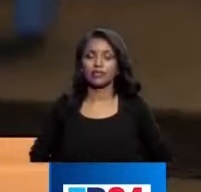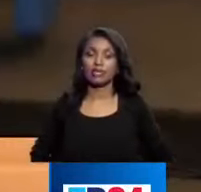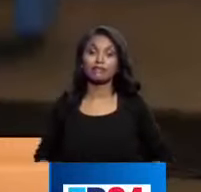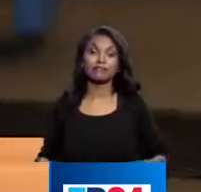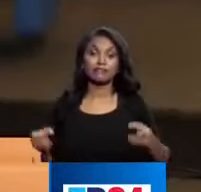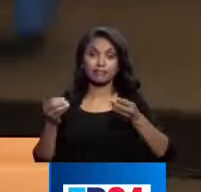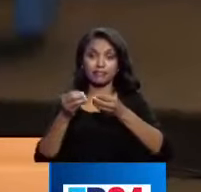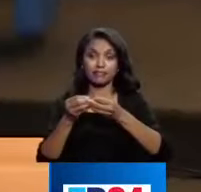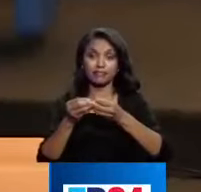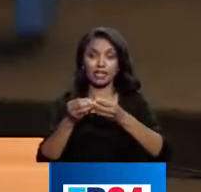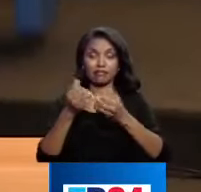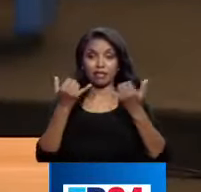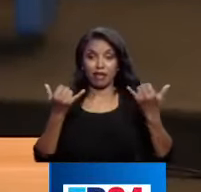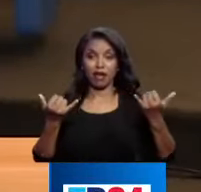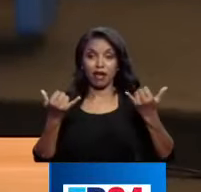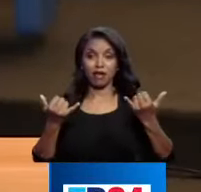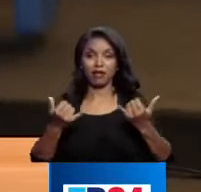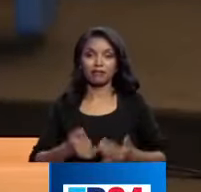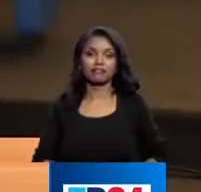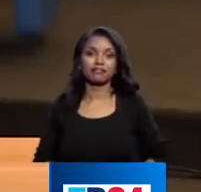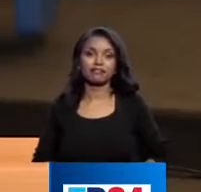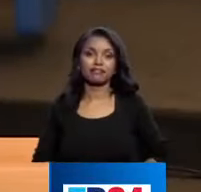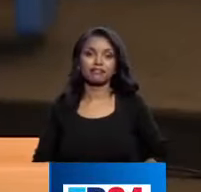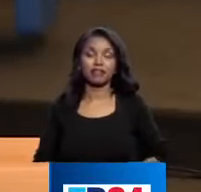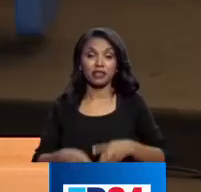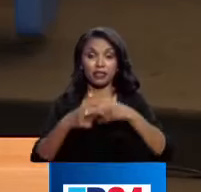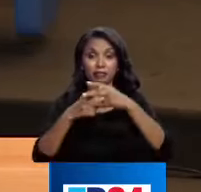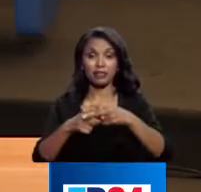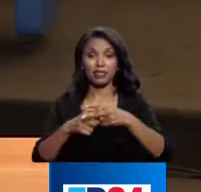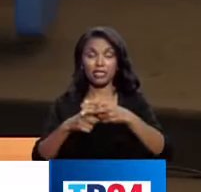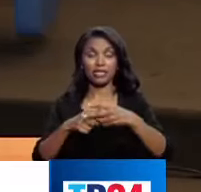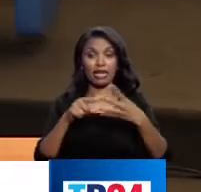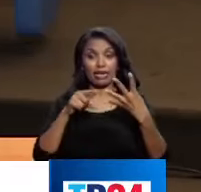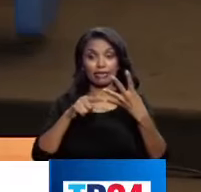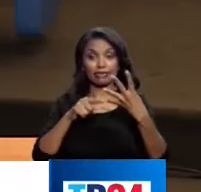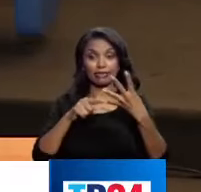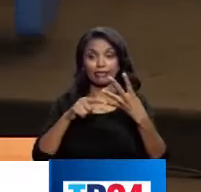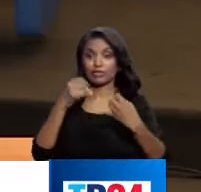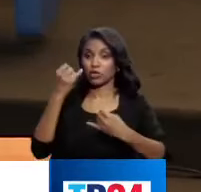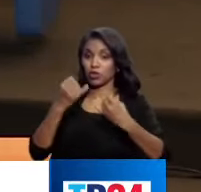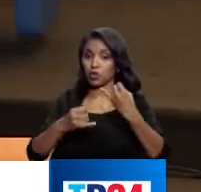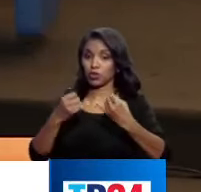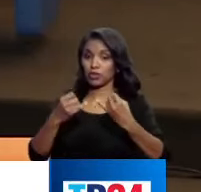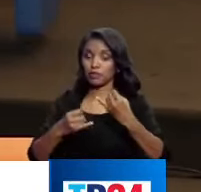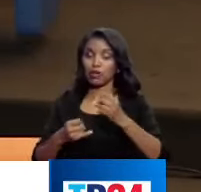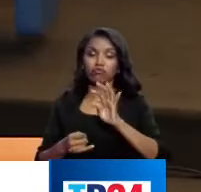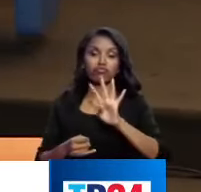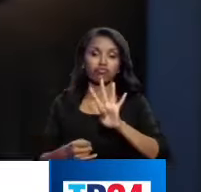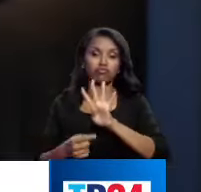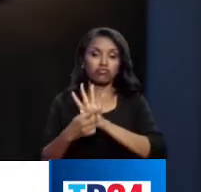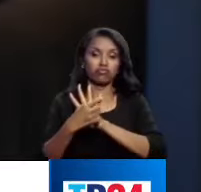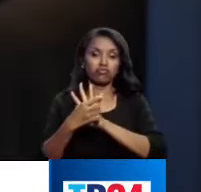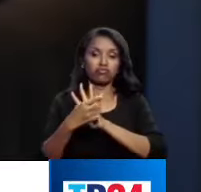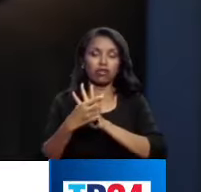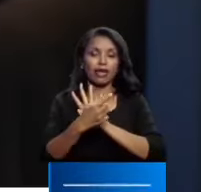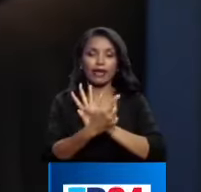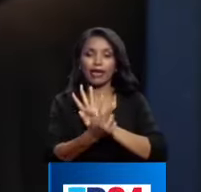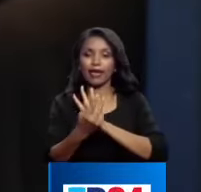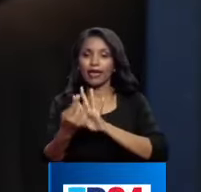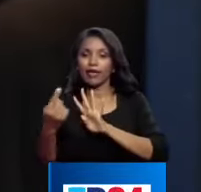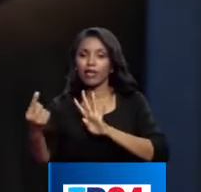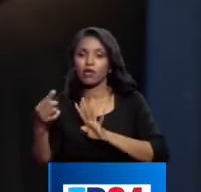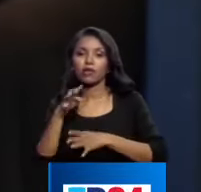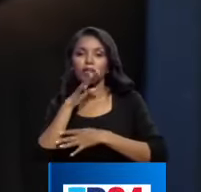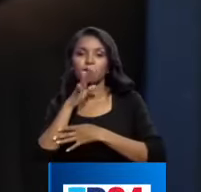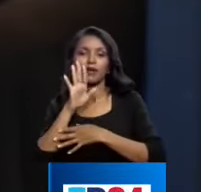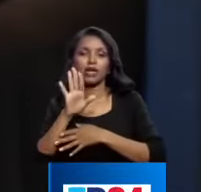Estamos de regreso y en este momento damos inicio al último bloque donde los candidatos presentarán sus conclusiones.